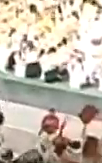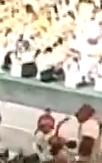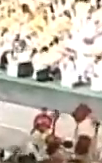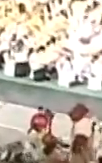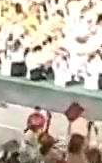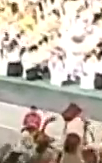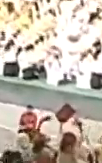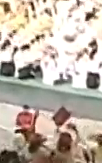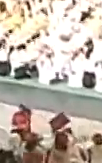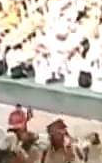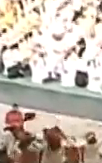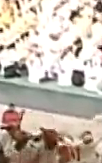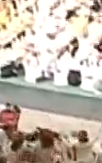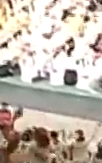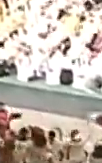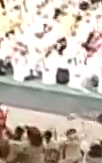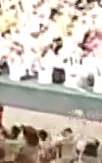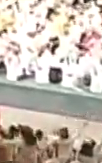¡Bendiciones!